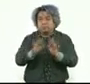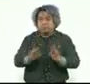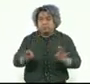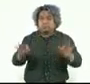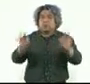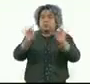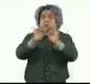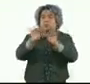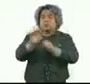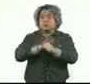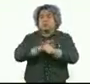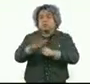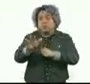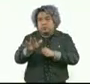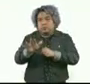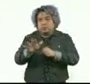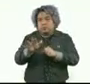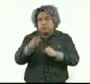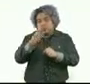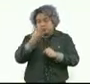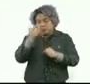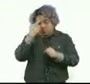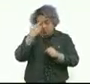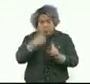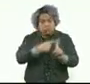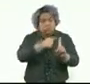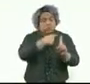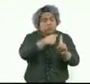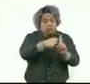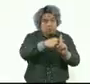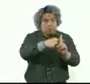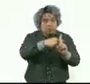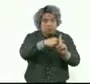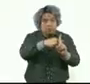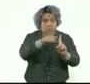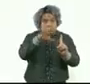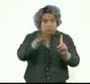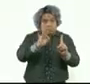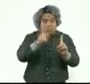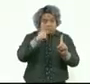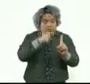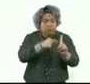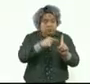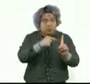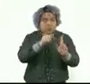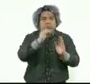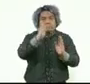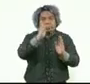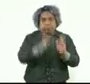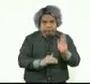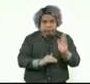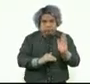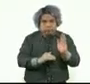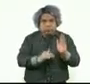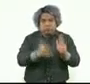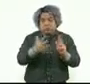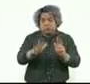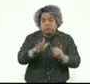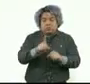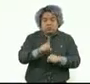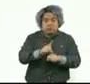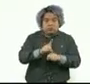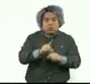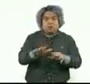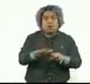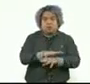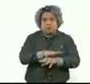la parte de la positividad, que sí está descendiendo, y esa ha ido descendiendo. En 10 días pasamos